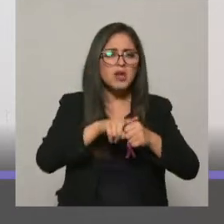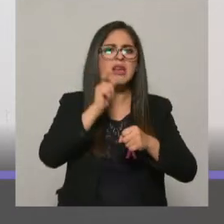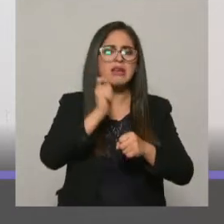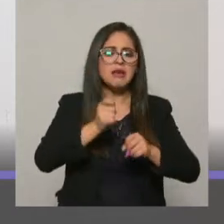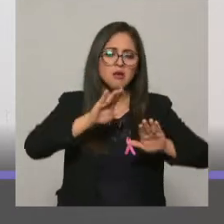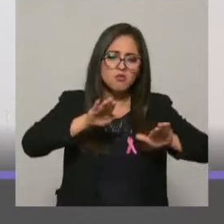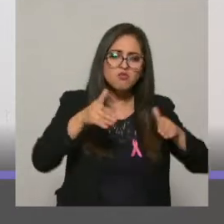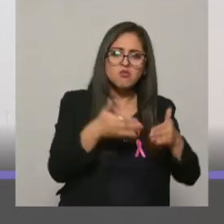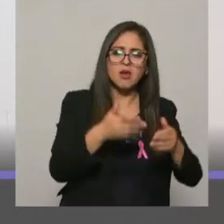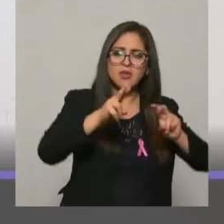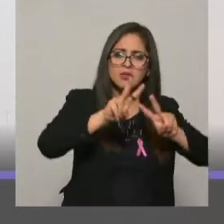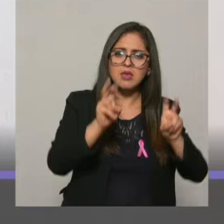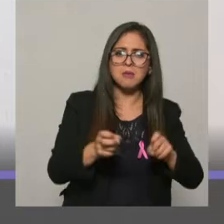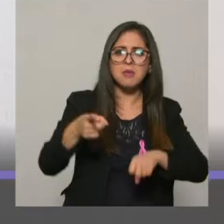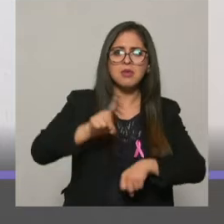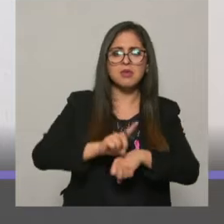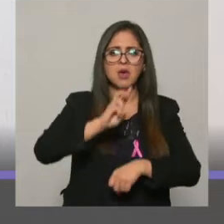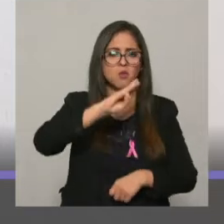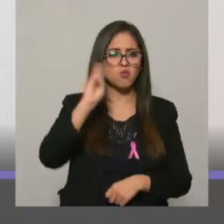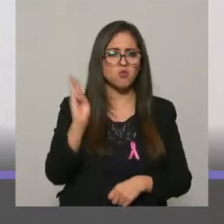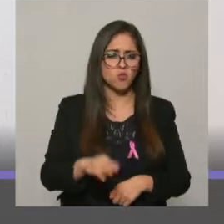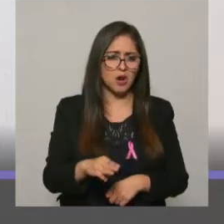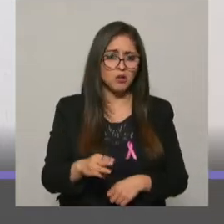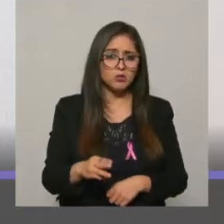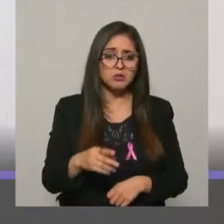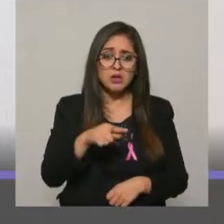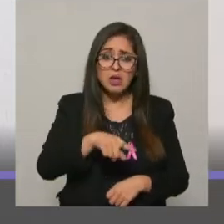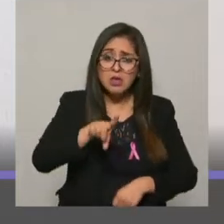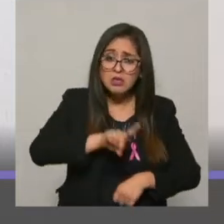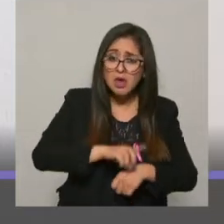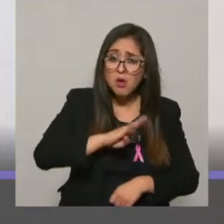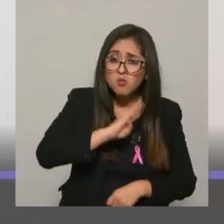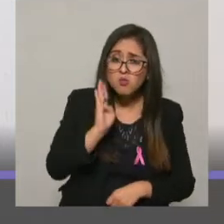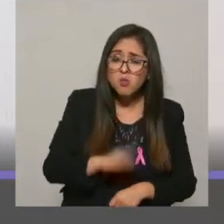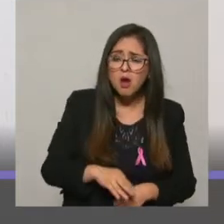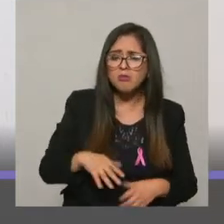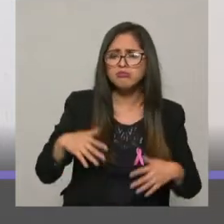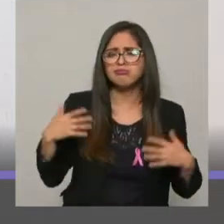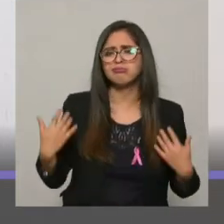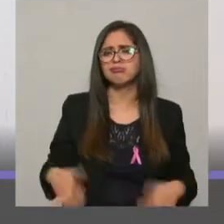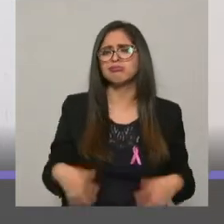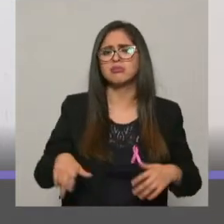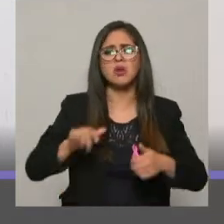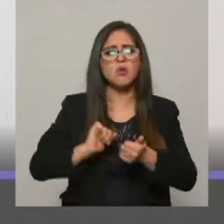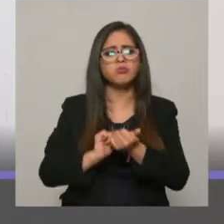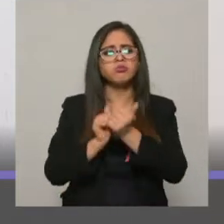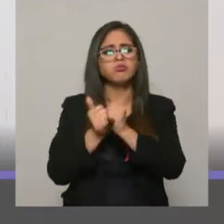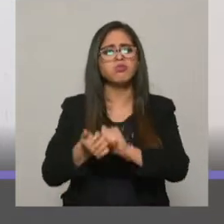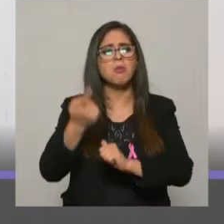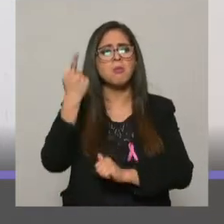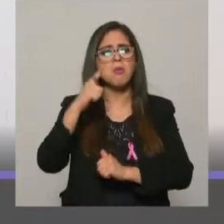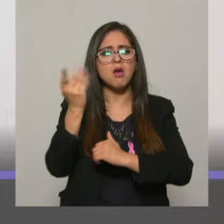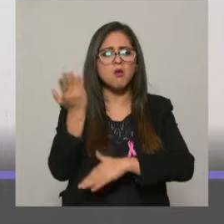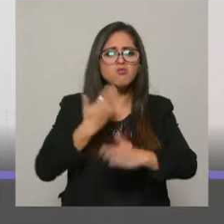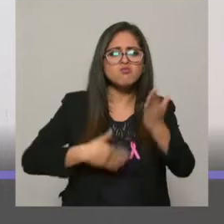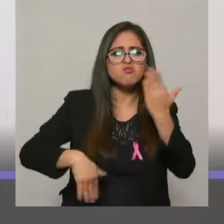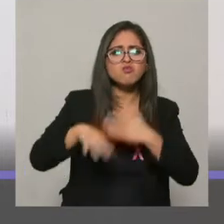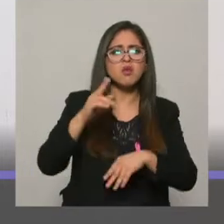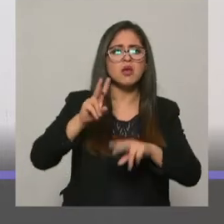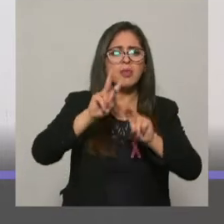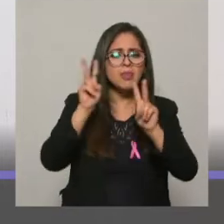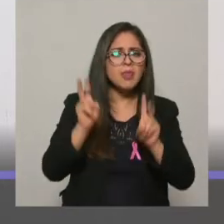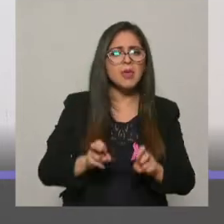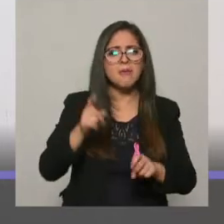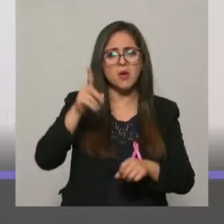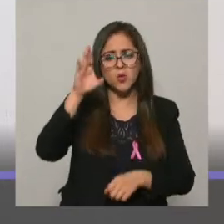Muertos, que se ha vuelto probablemente pues una escala fundamental en la vida cultural de la Ciudad